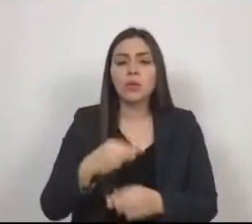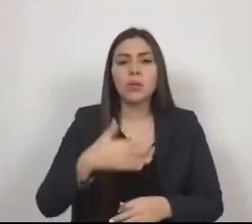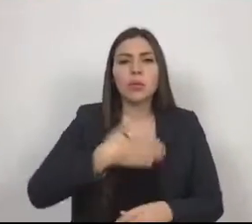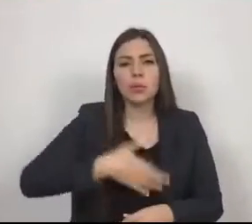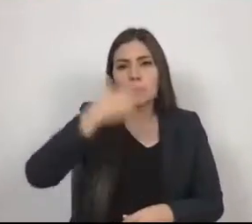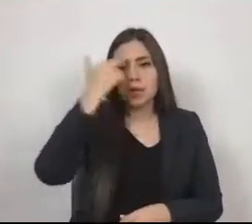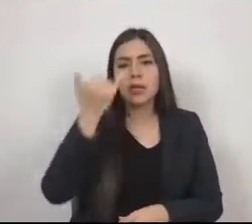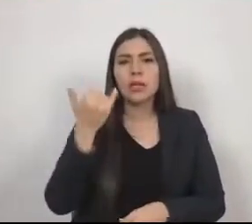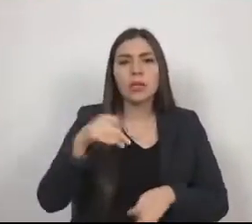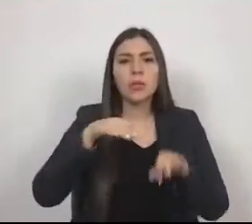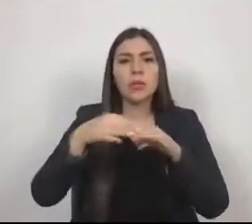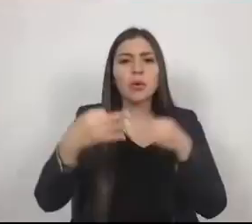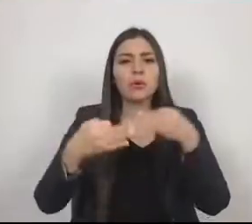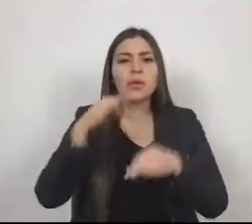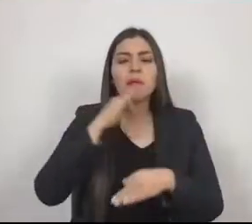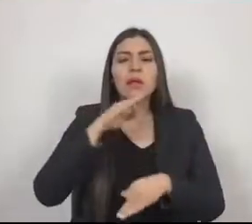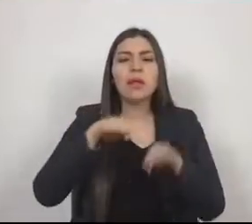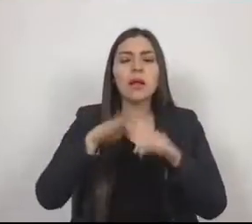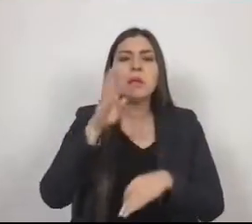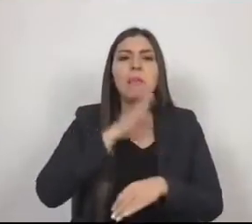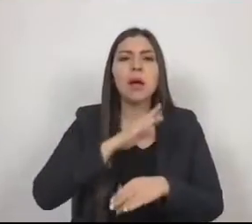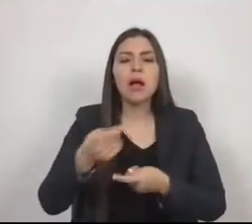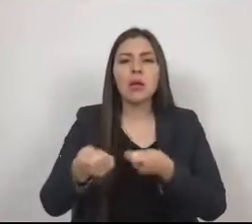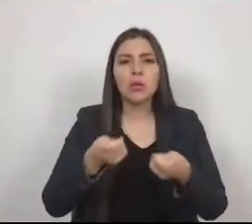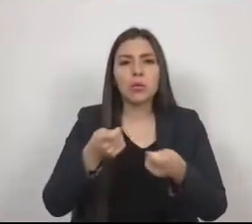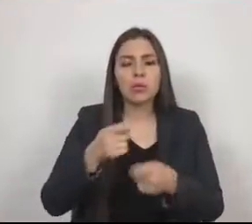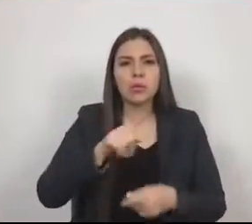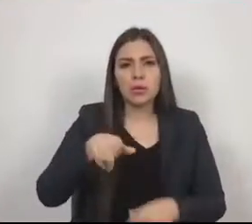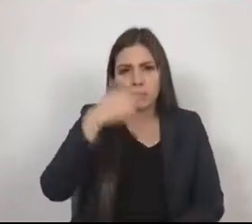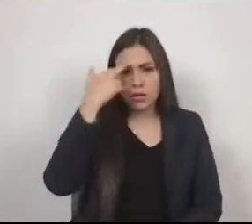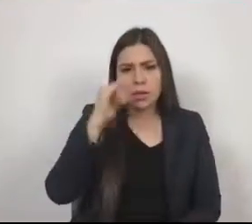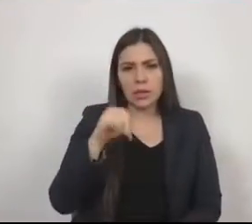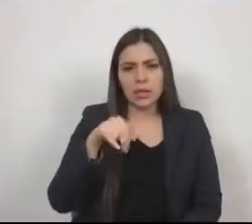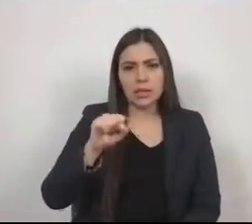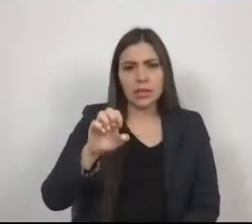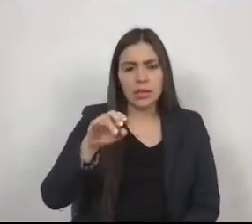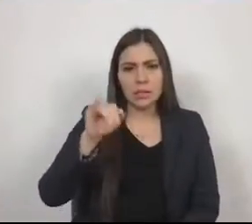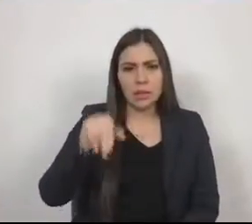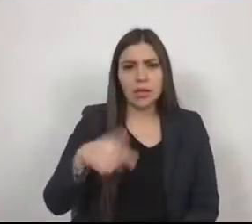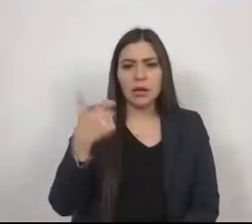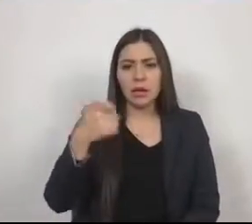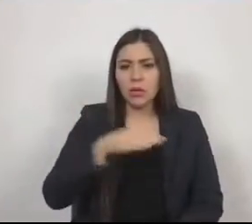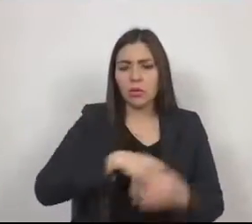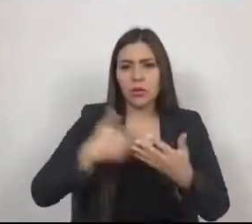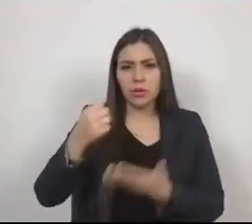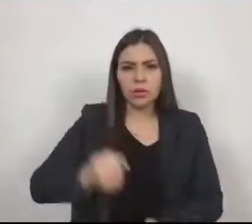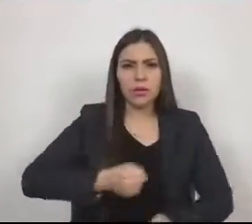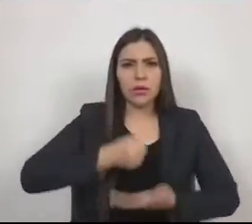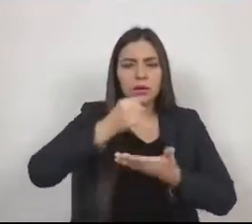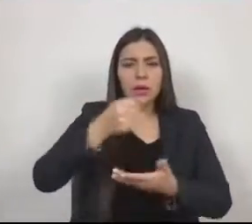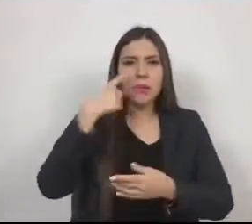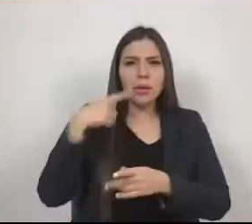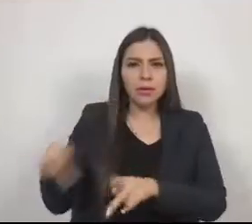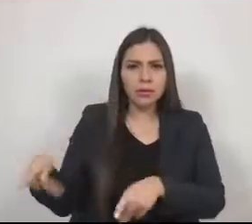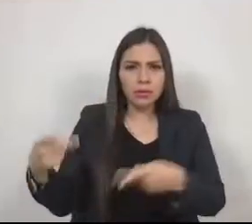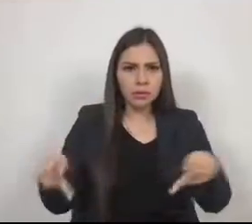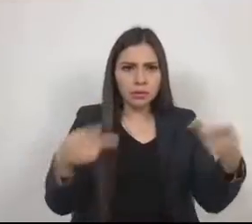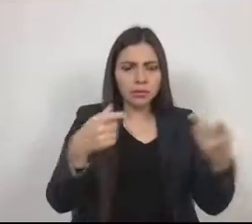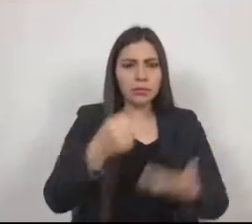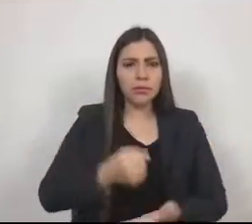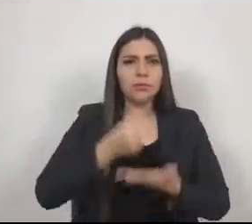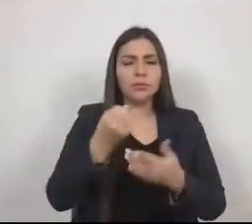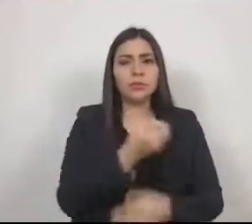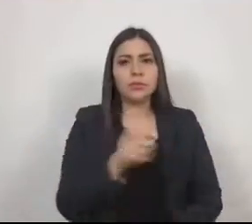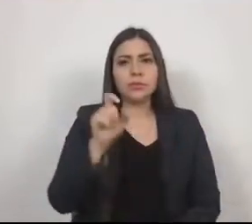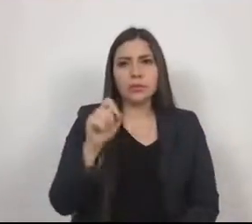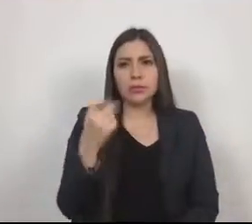juicios laborales. Estamos de acuerdo que el INSEMIM destine los recursos que obtengan como producto de la subasta pública de los 22